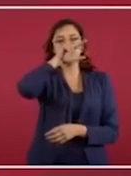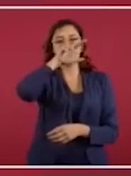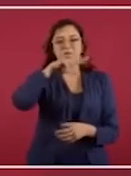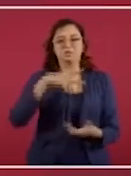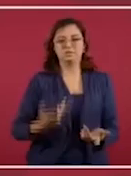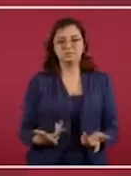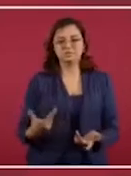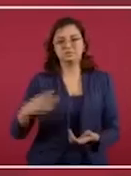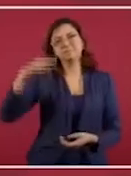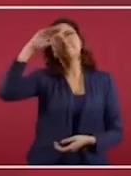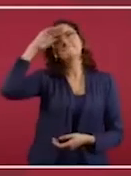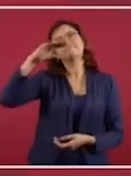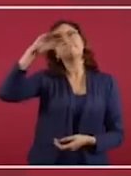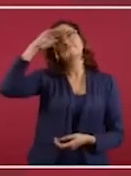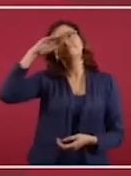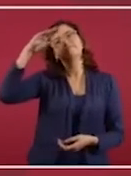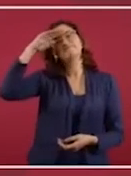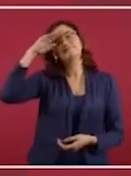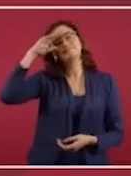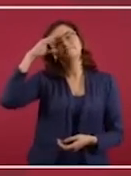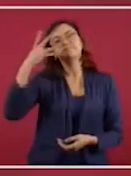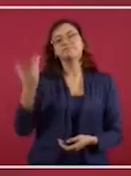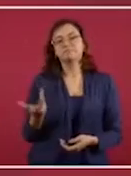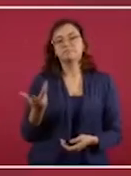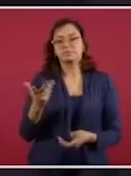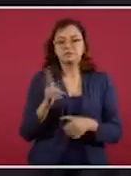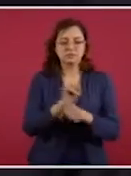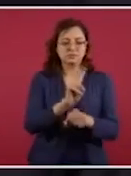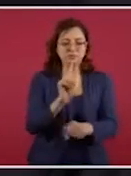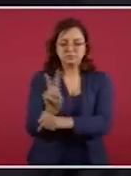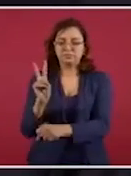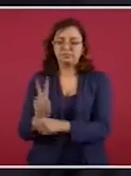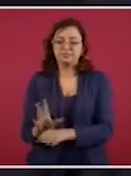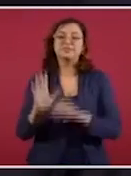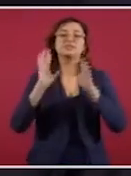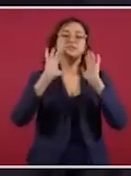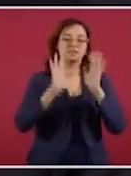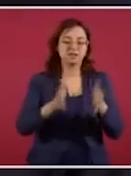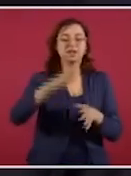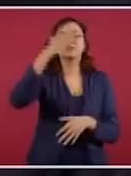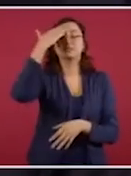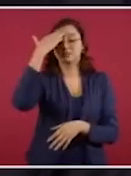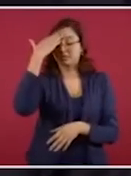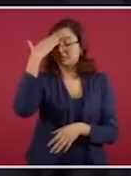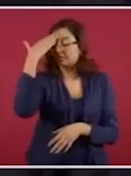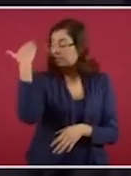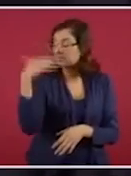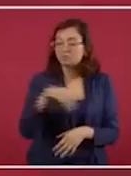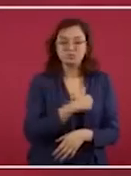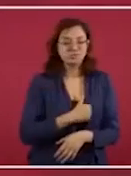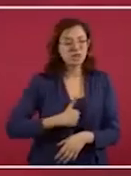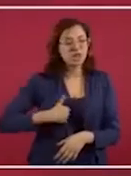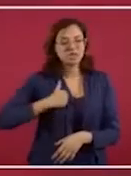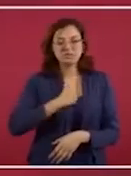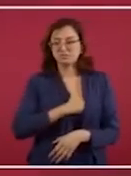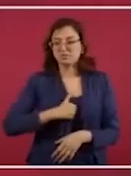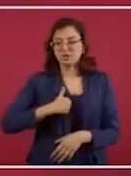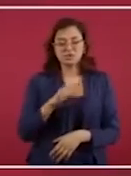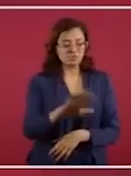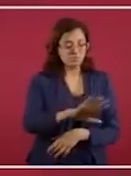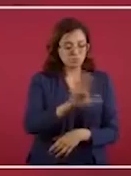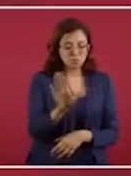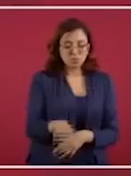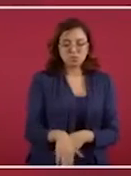y estuvimos pendientes. Ya se conoce cuál fue el desenlace, lamentable también,